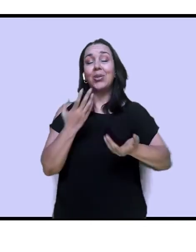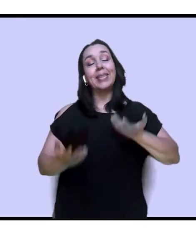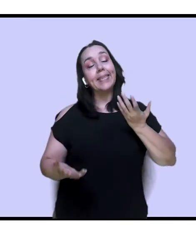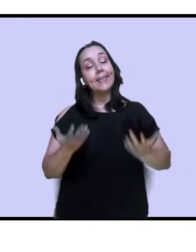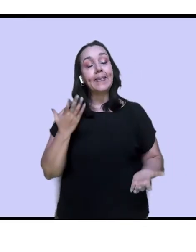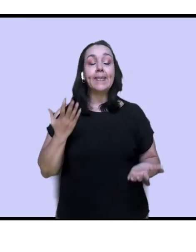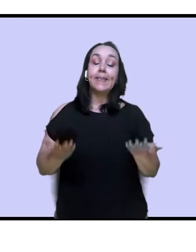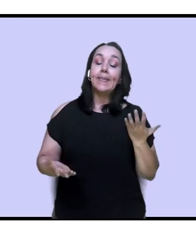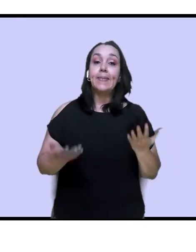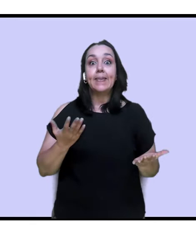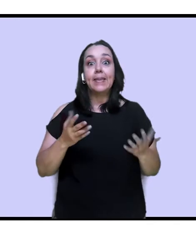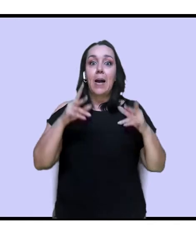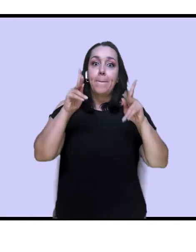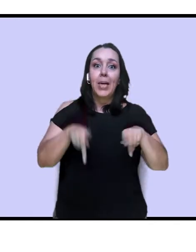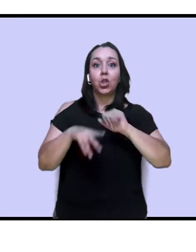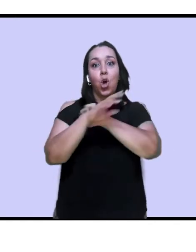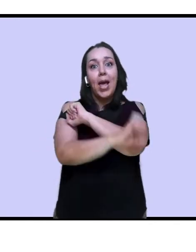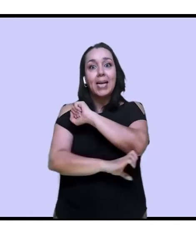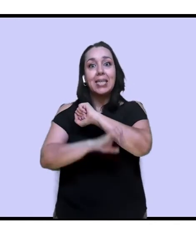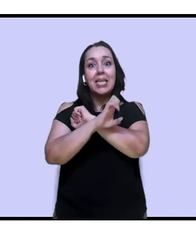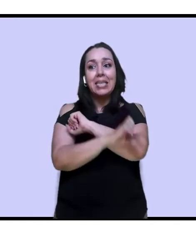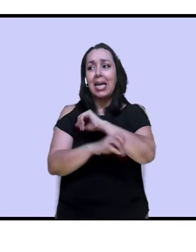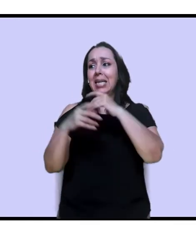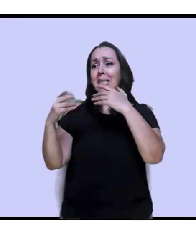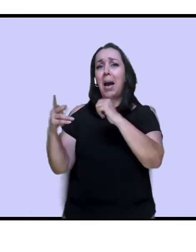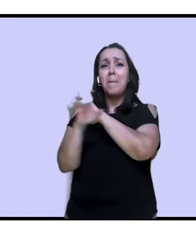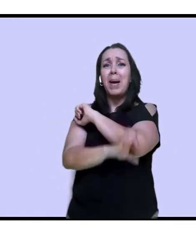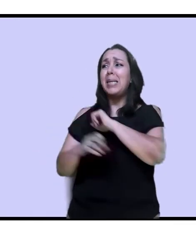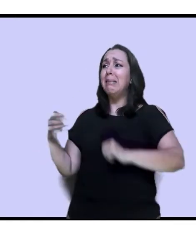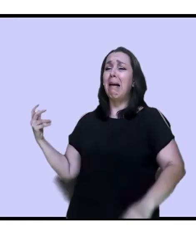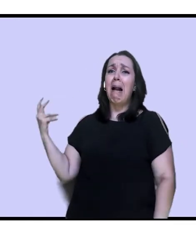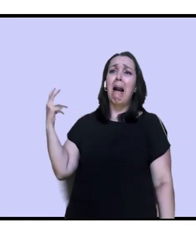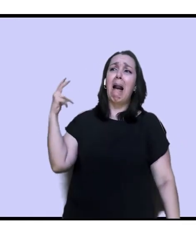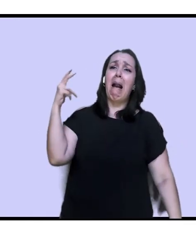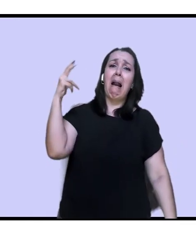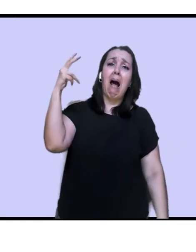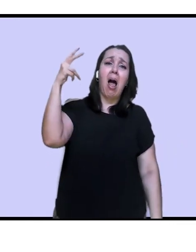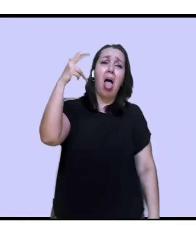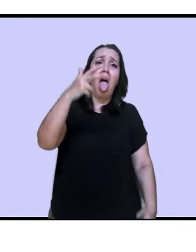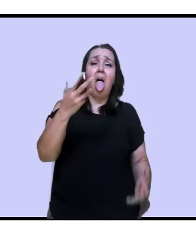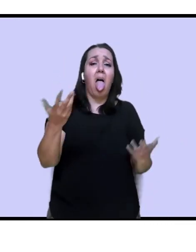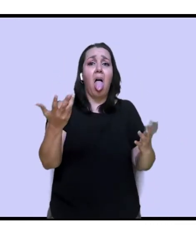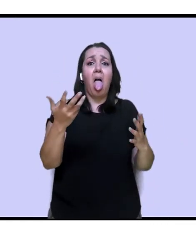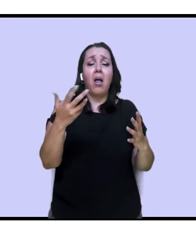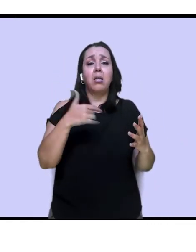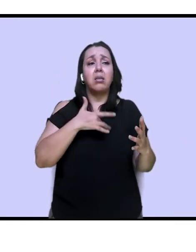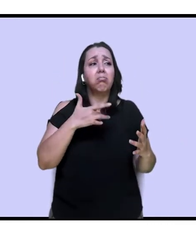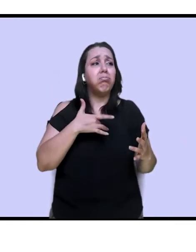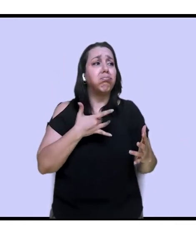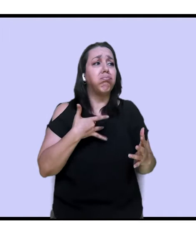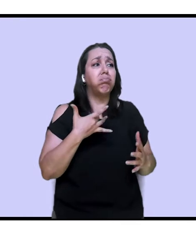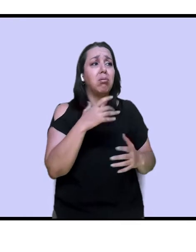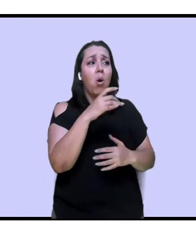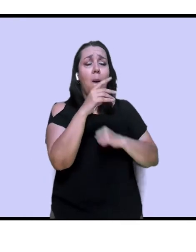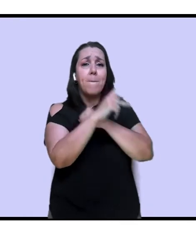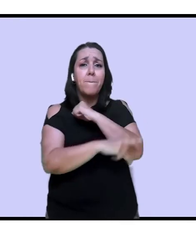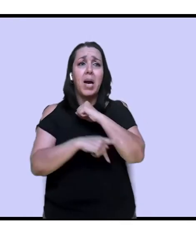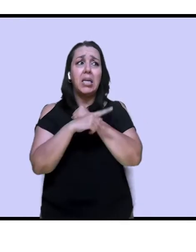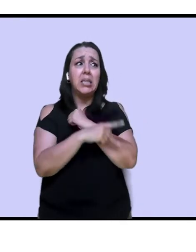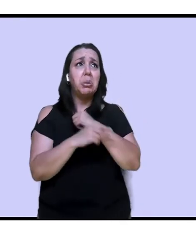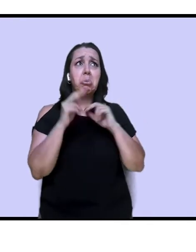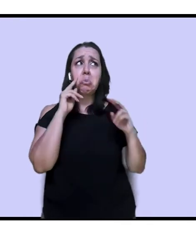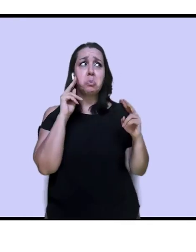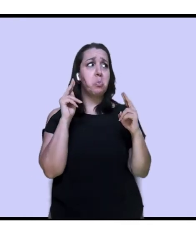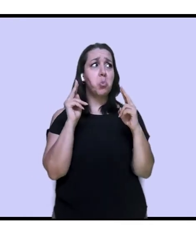en general para las personas extranjeras, ya salir de su país de origen por el motivo que sea y llegar a un país